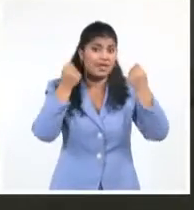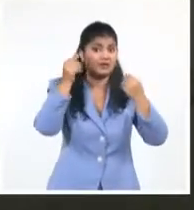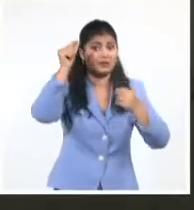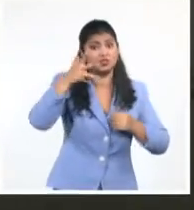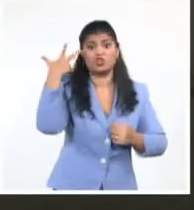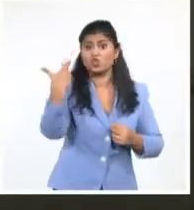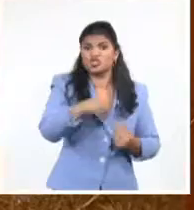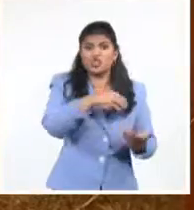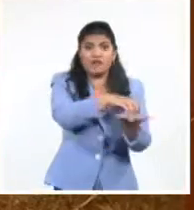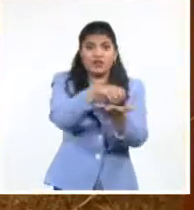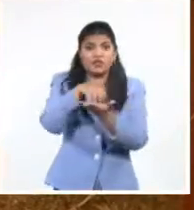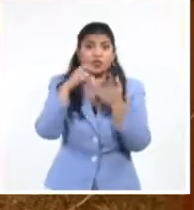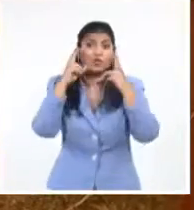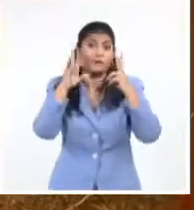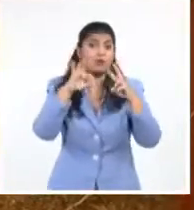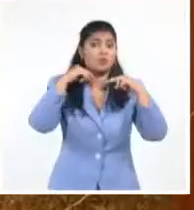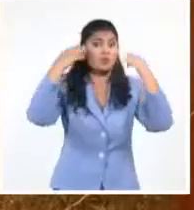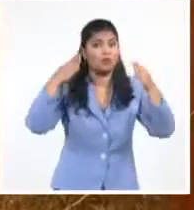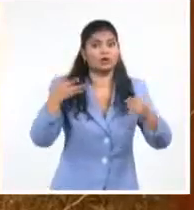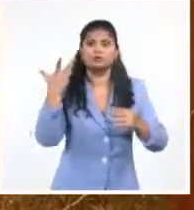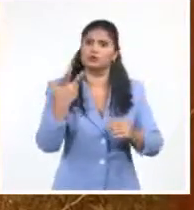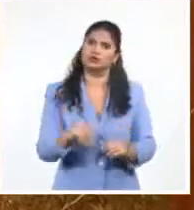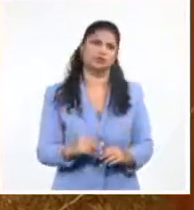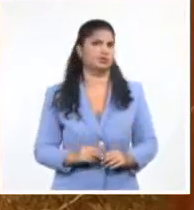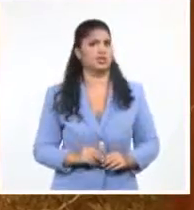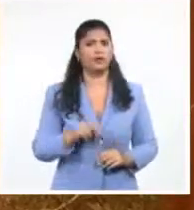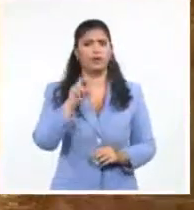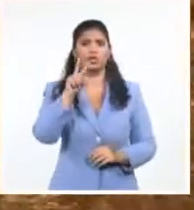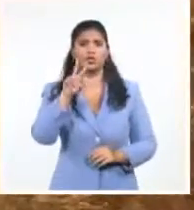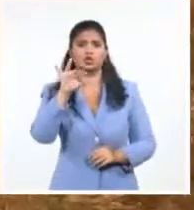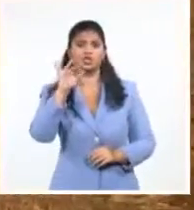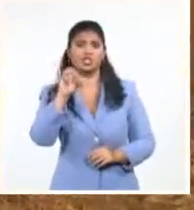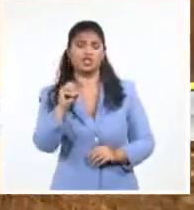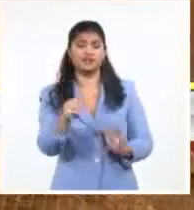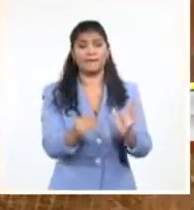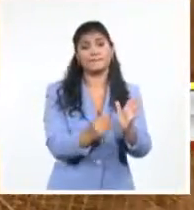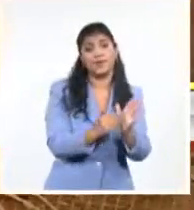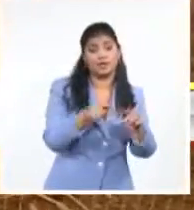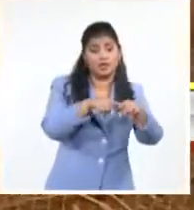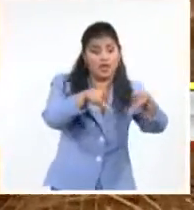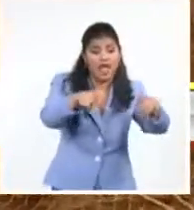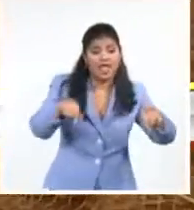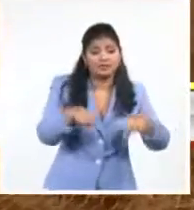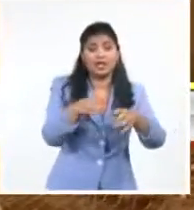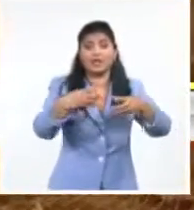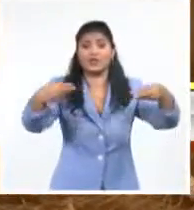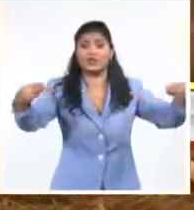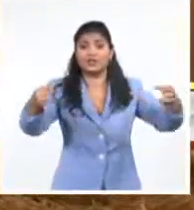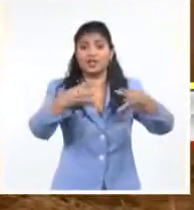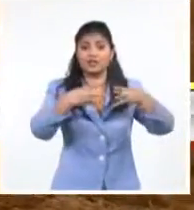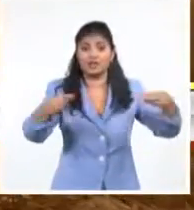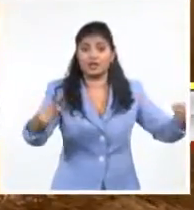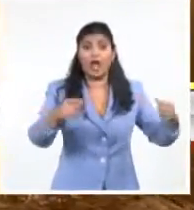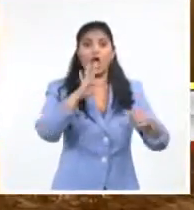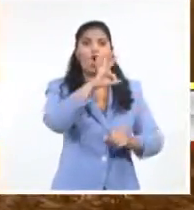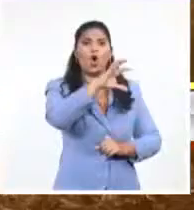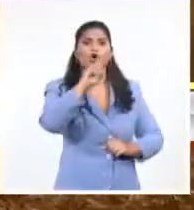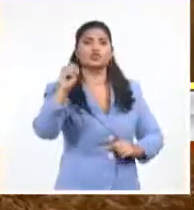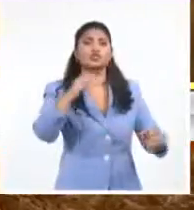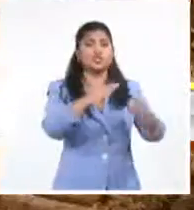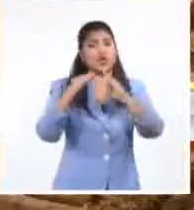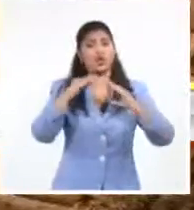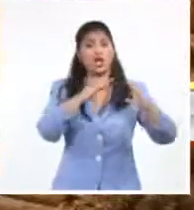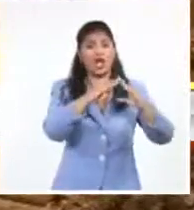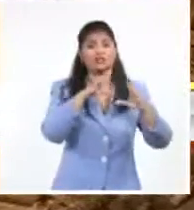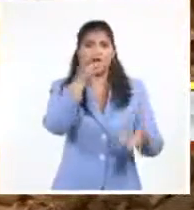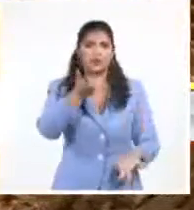que el fuego habría consumido unas 270.000 hectáreas en apenas unos días y que unas 800 viviendas habrían sido destruidas.